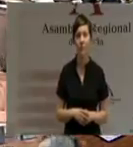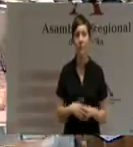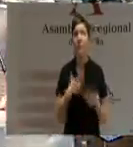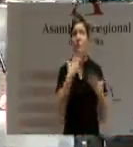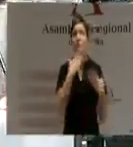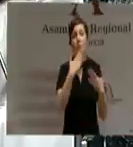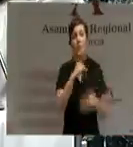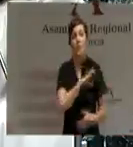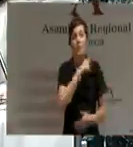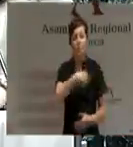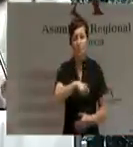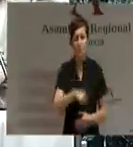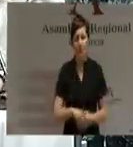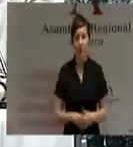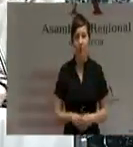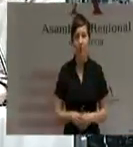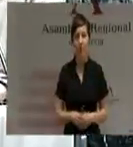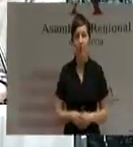Señor presidente,